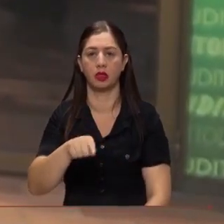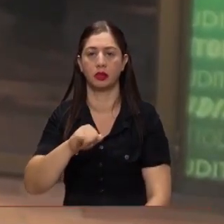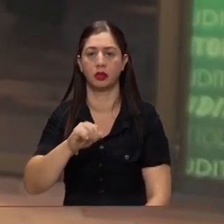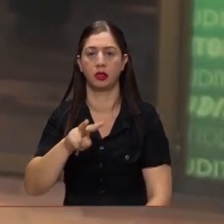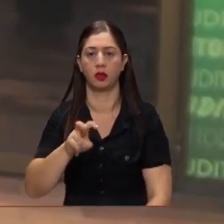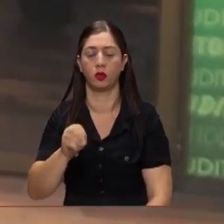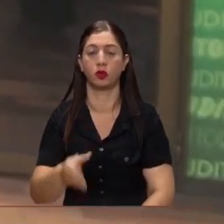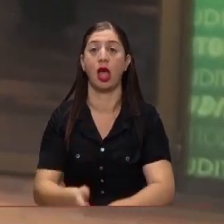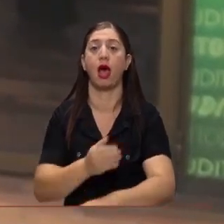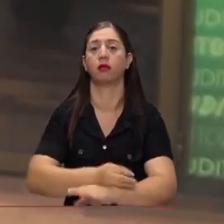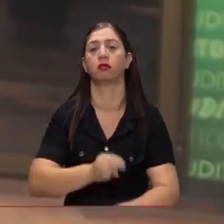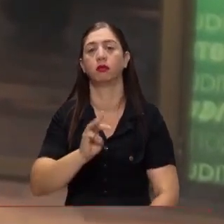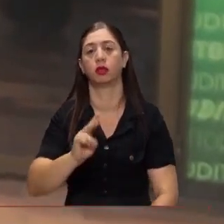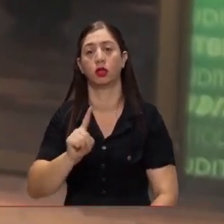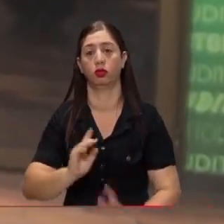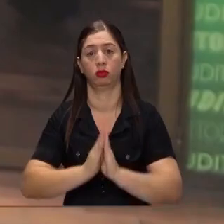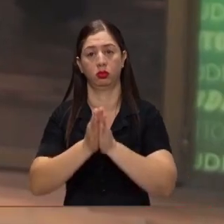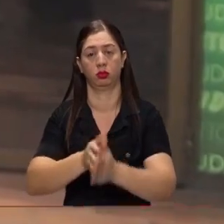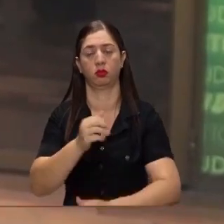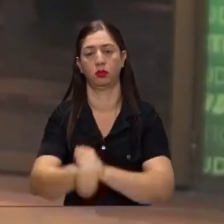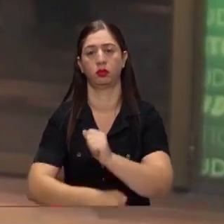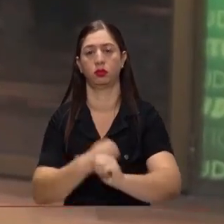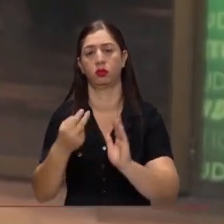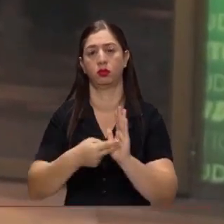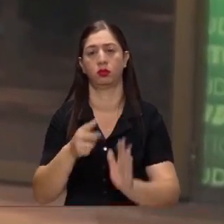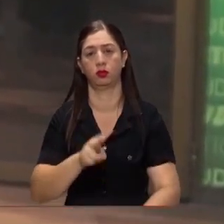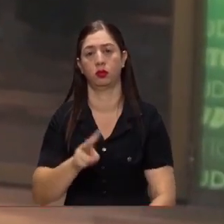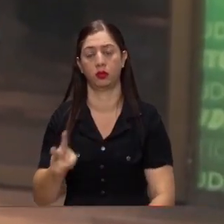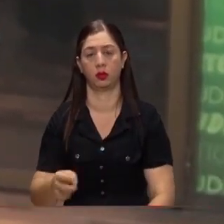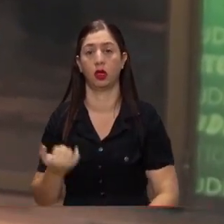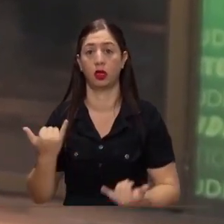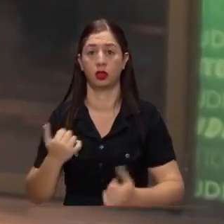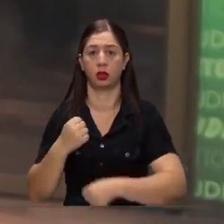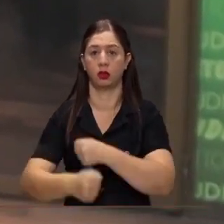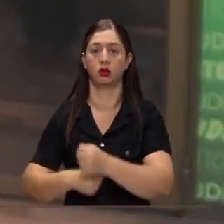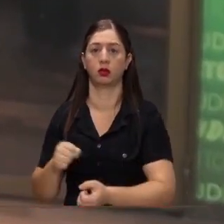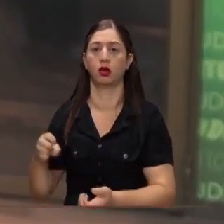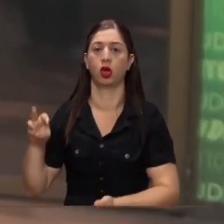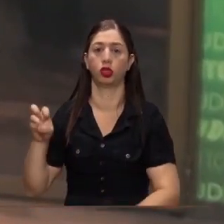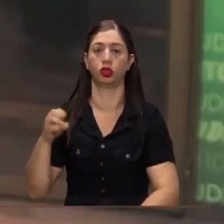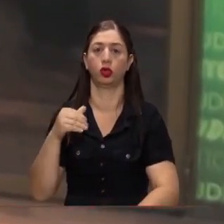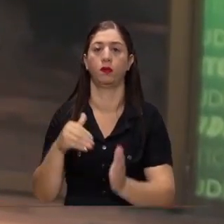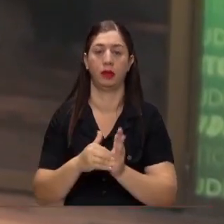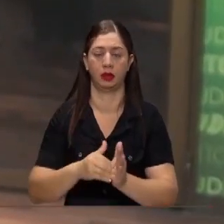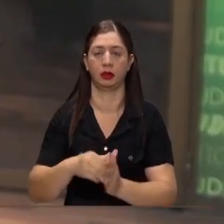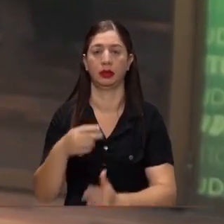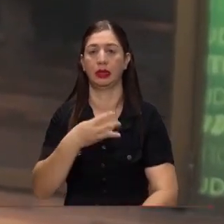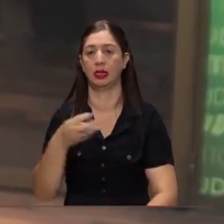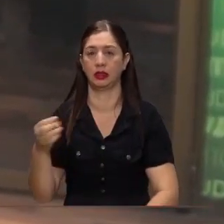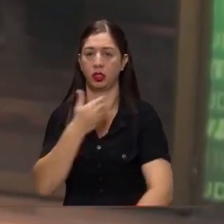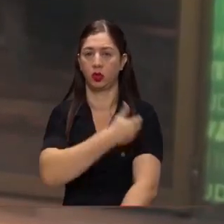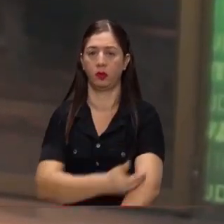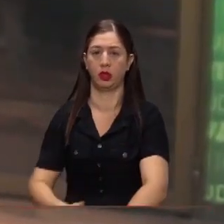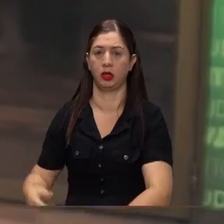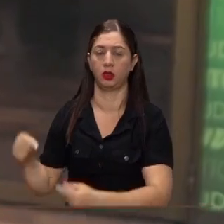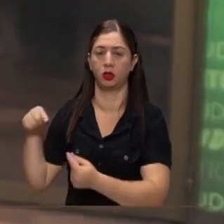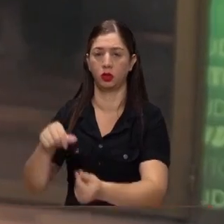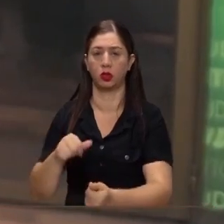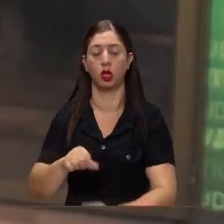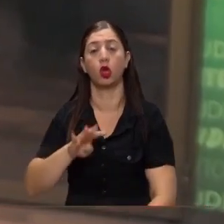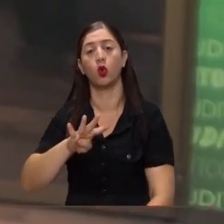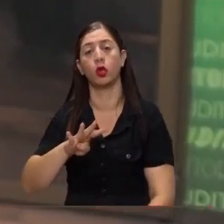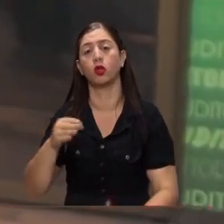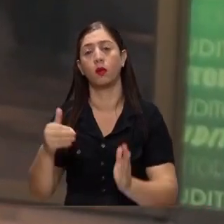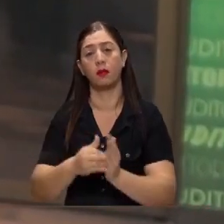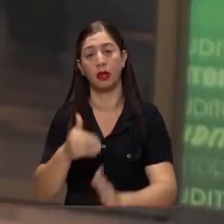diciembre del 2023. Este año nos entrega 8.300 millones. Los 4.100 millones de pesos